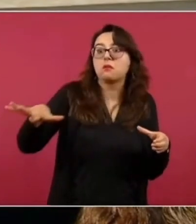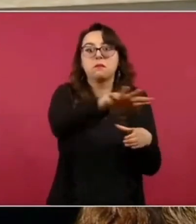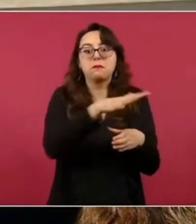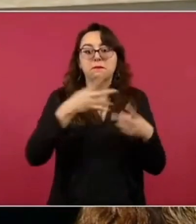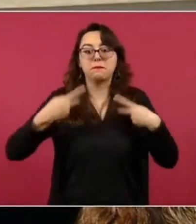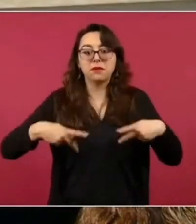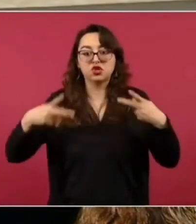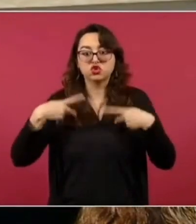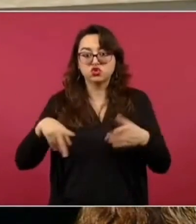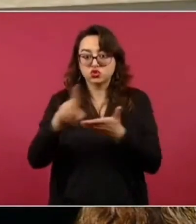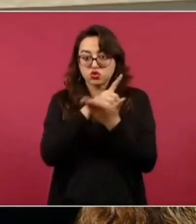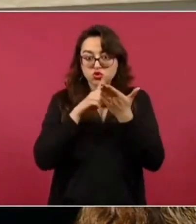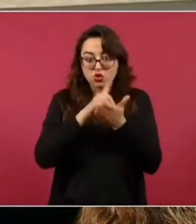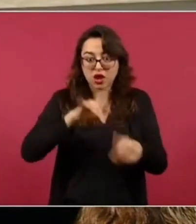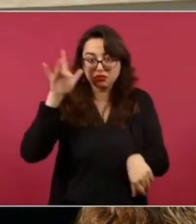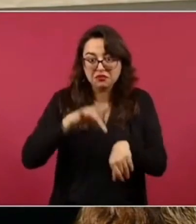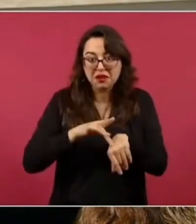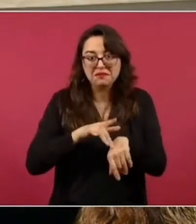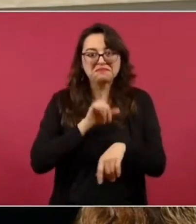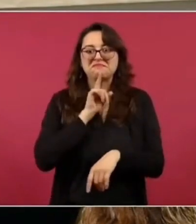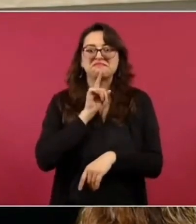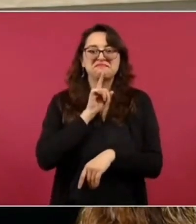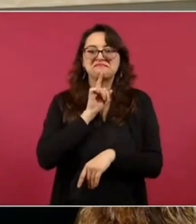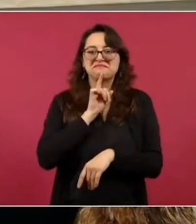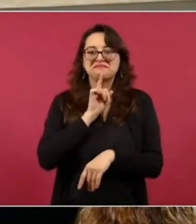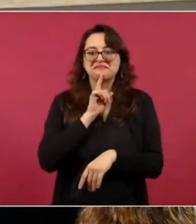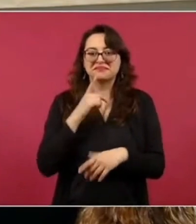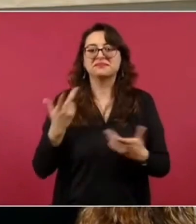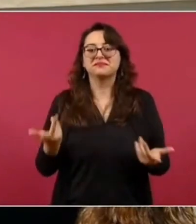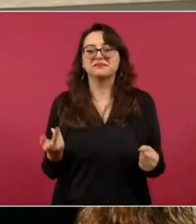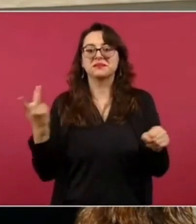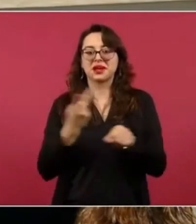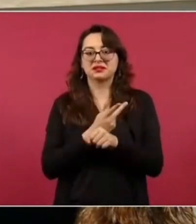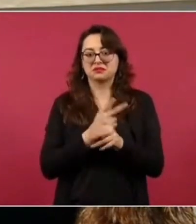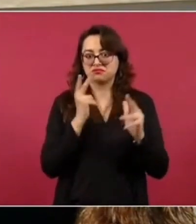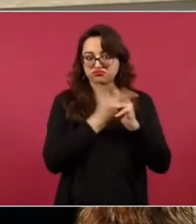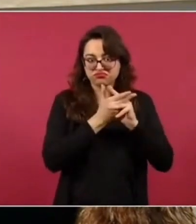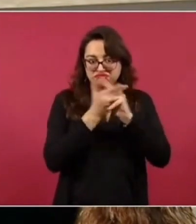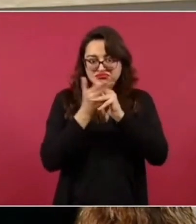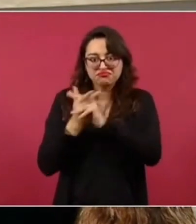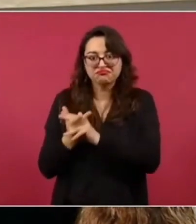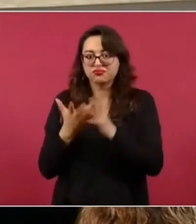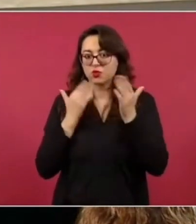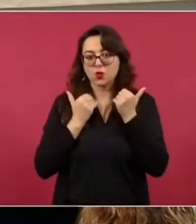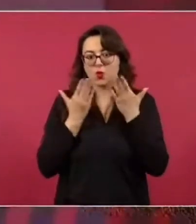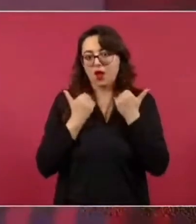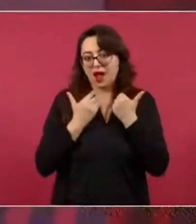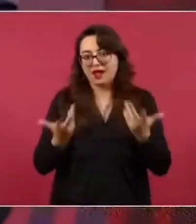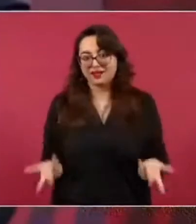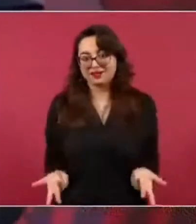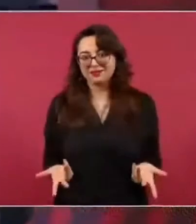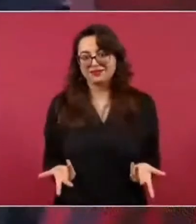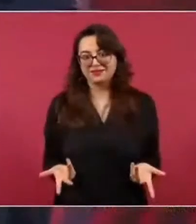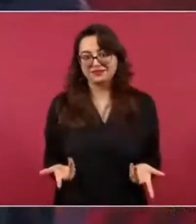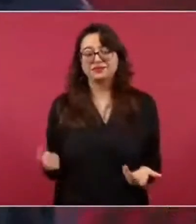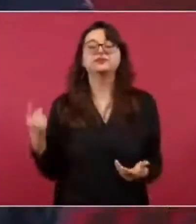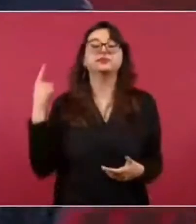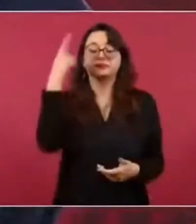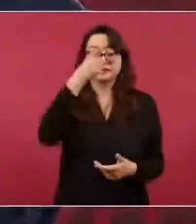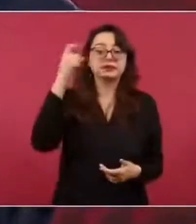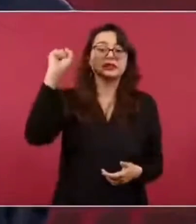no hay el número de homicidios que hay en Guanajuato. En Sinaloa, pues ya